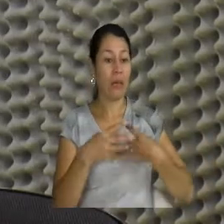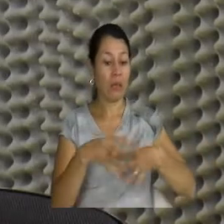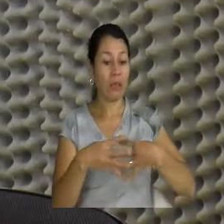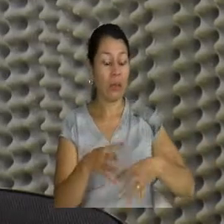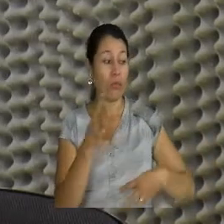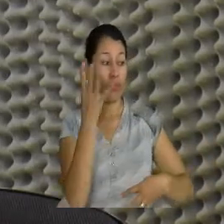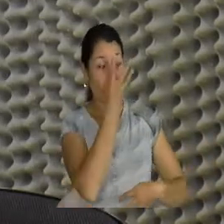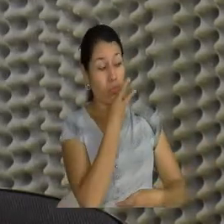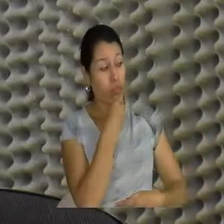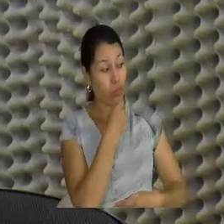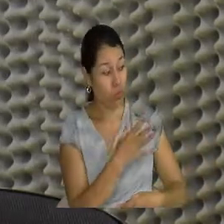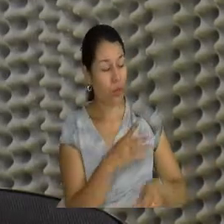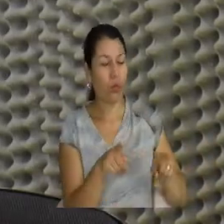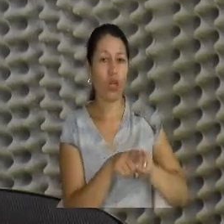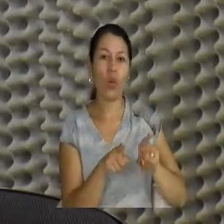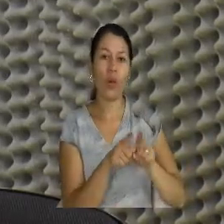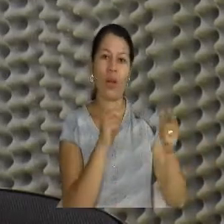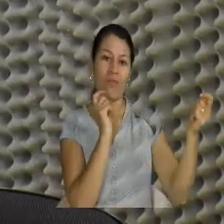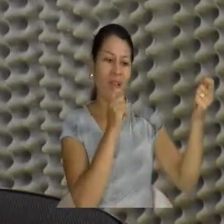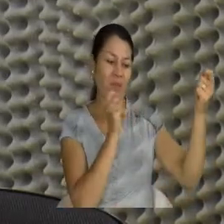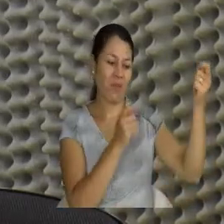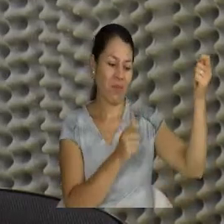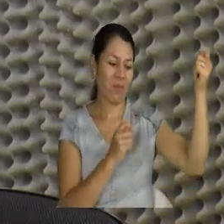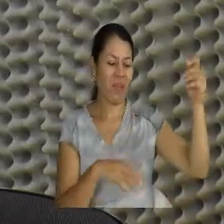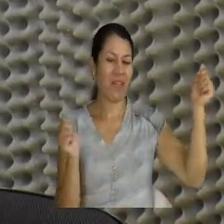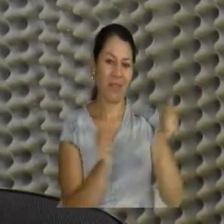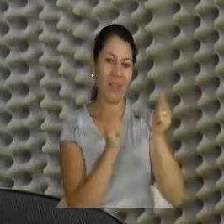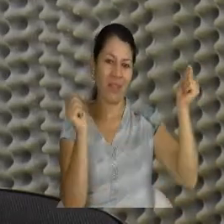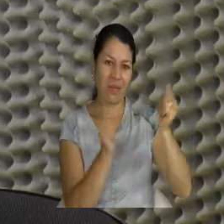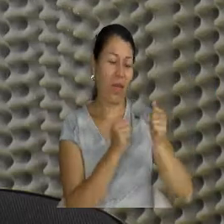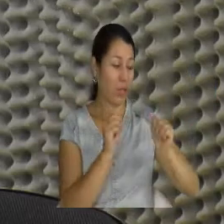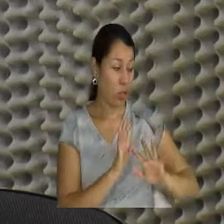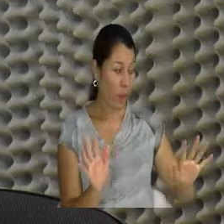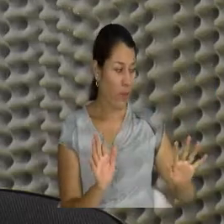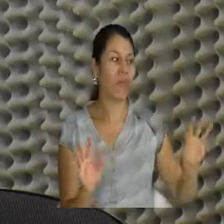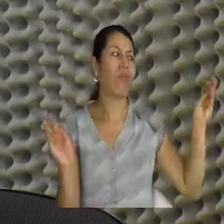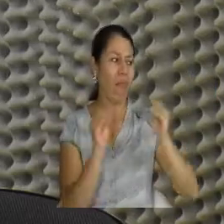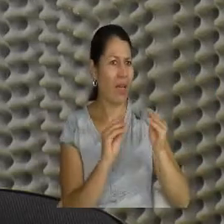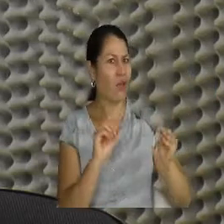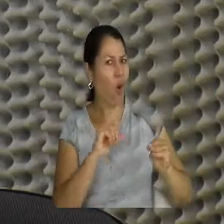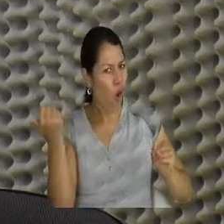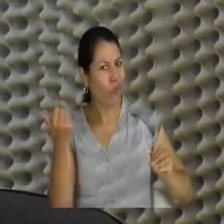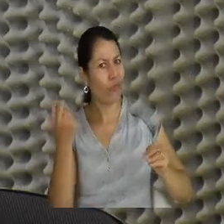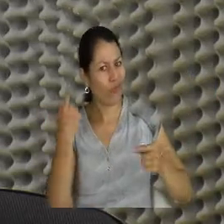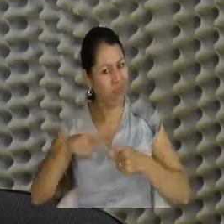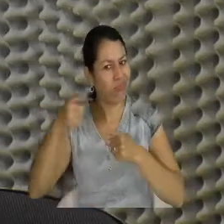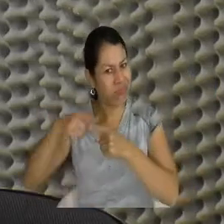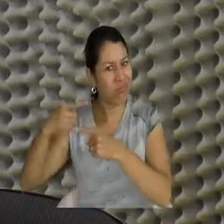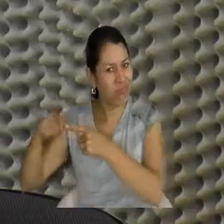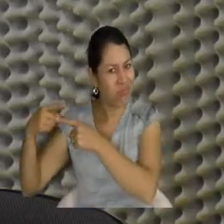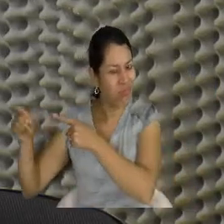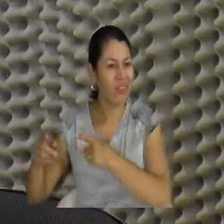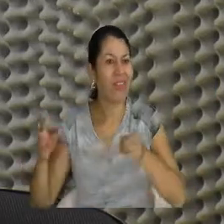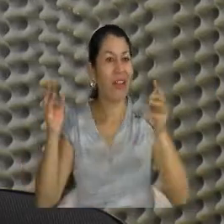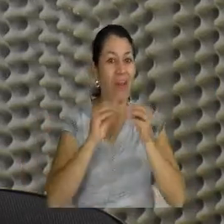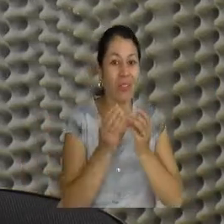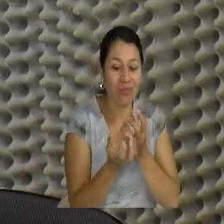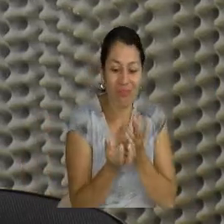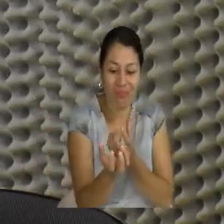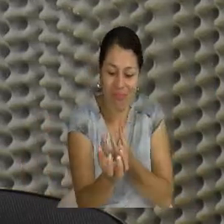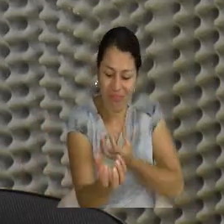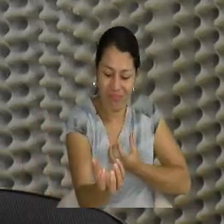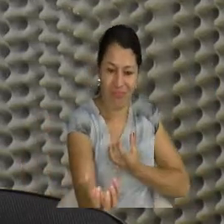banda pues del colegio, sino que ahora fusionan diferentes géneros e incluso se ha convertido para ellos como en una competencia interna a ver cuál de los shows es el más chévere.